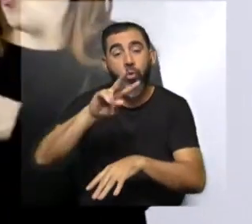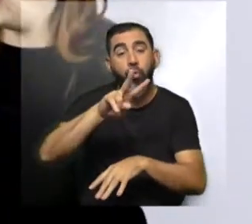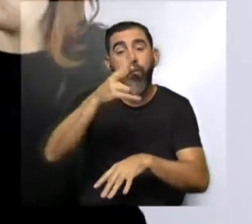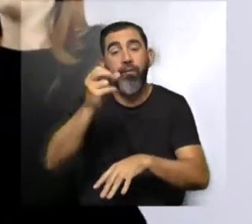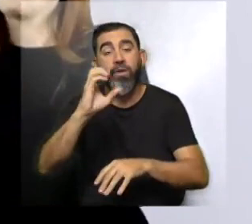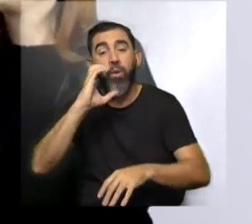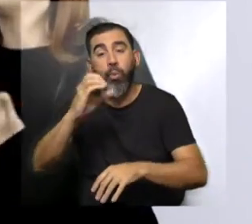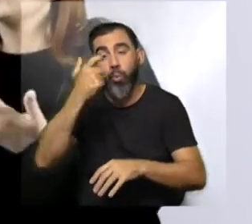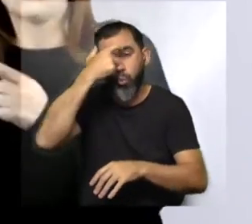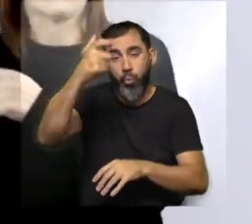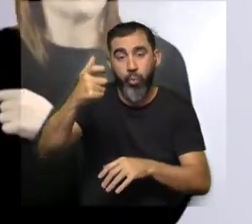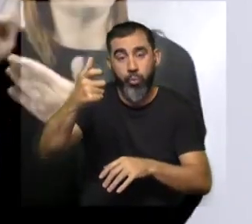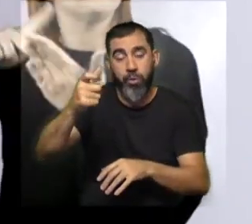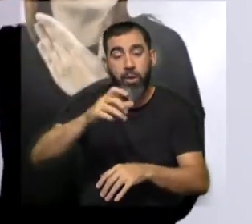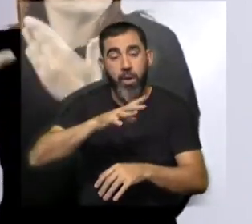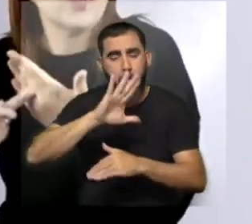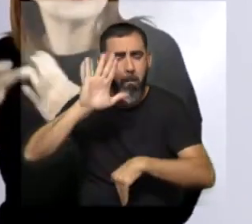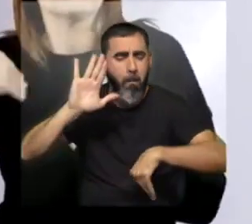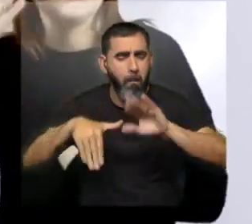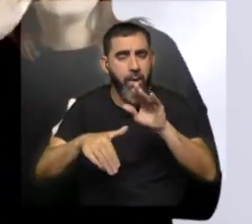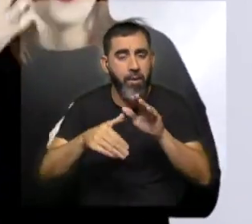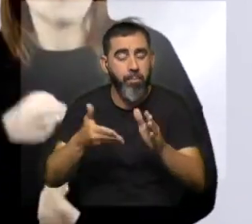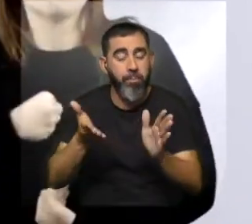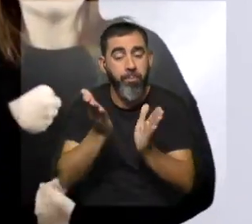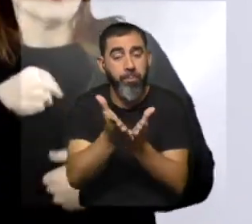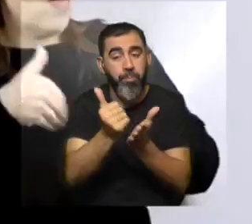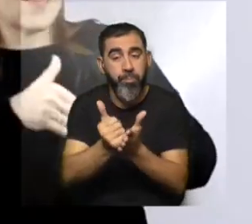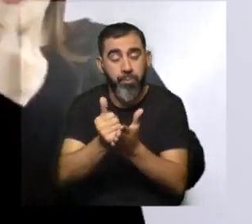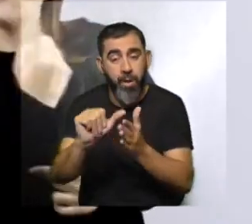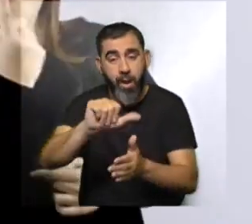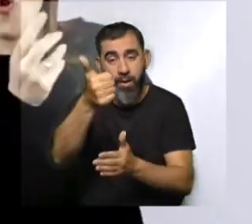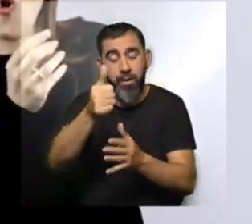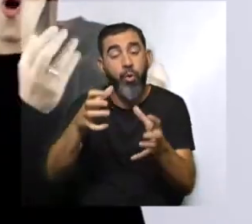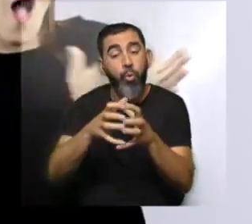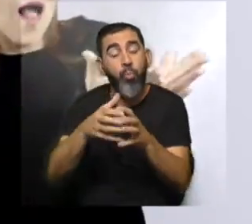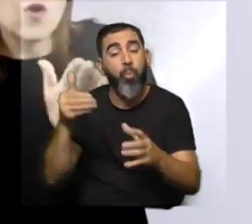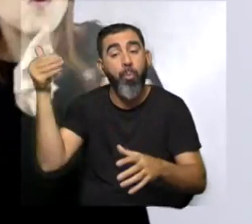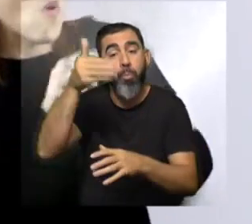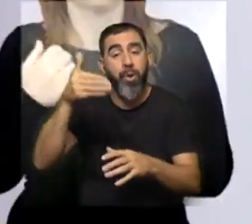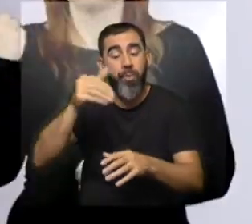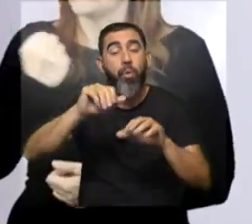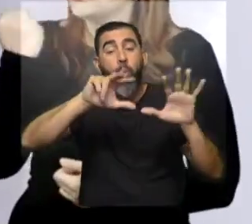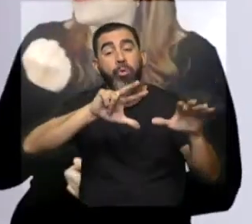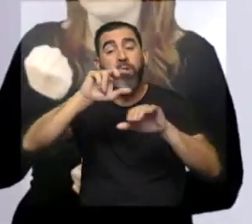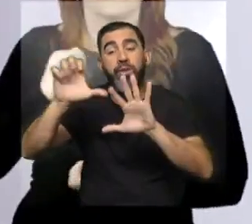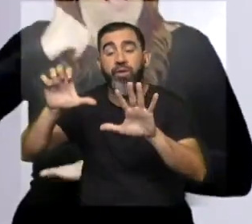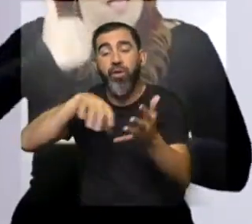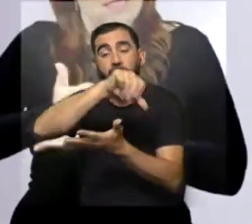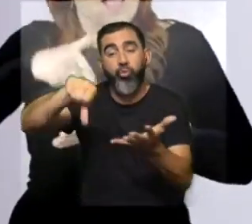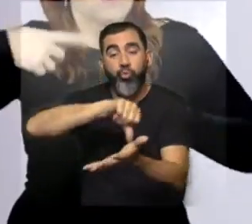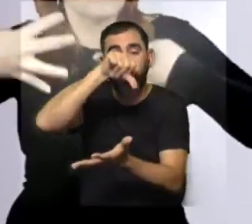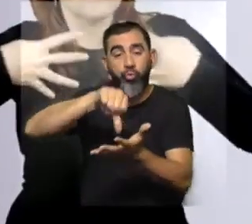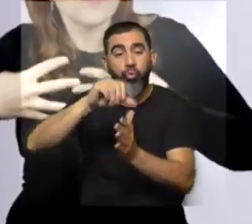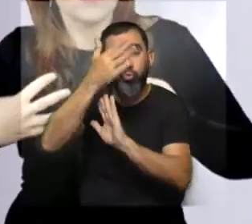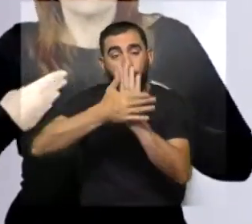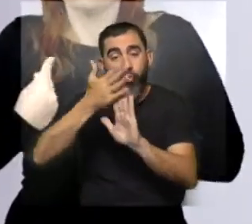220 clubes de ciencia que superaron la etapa departamental. Los equipos participantes provienen de 86 localidades de todo